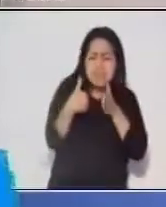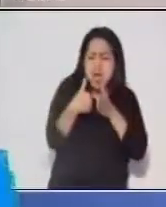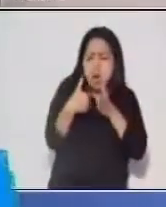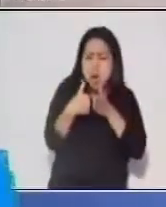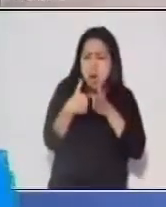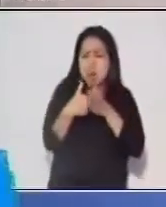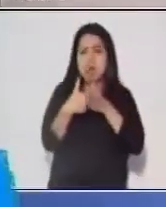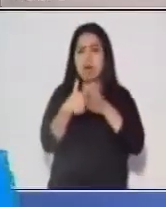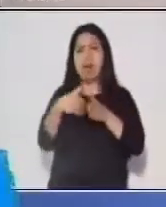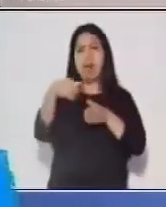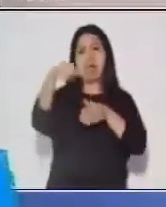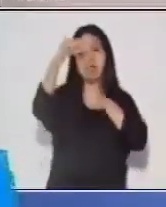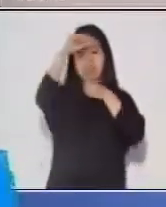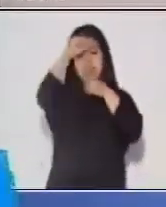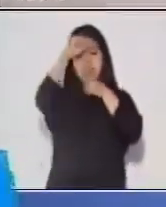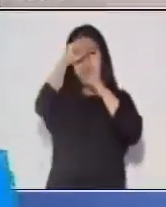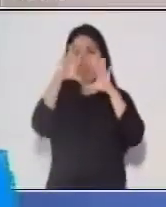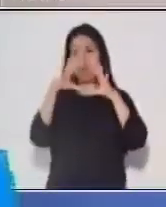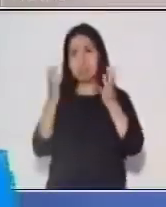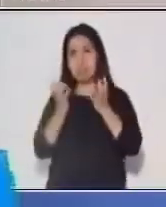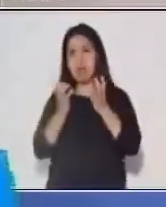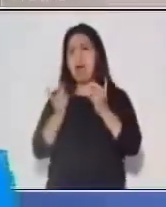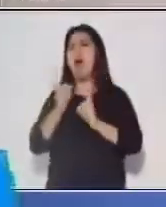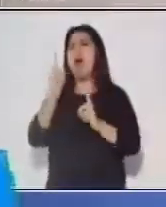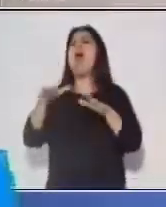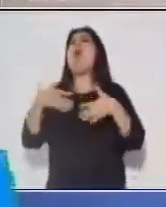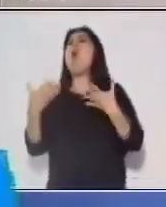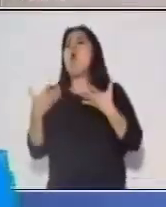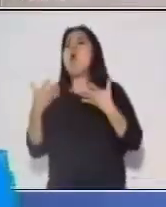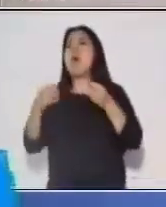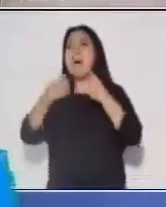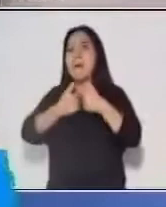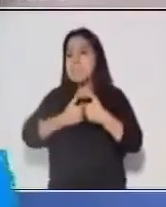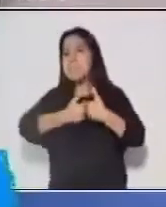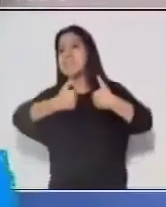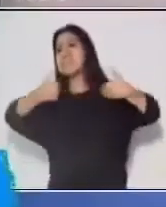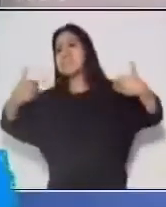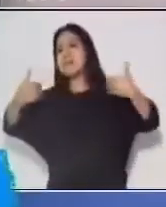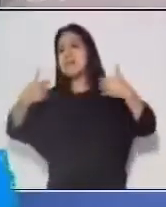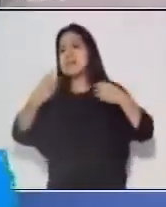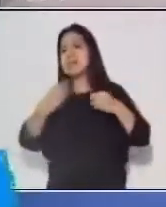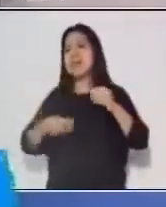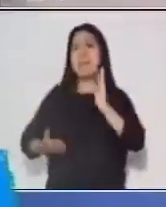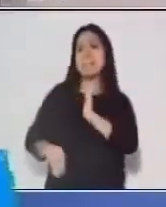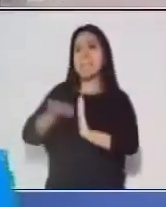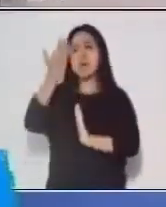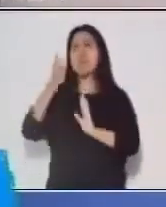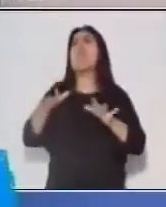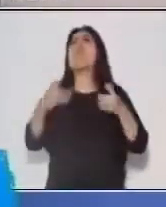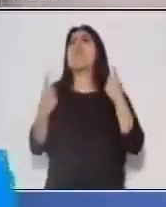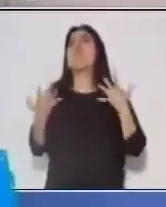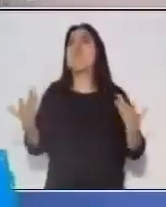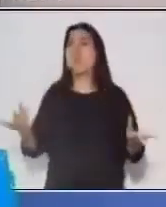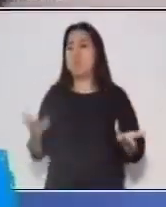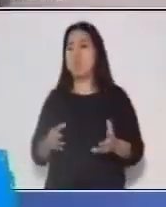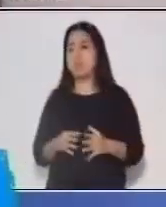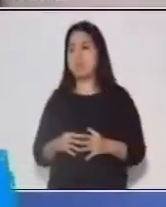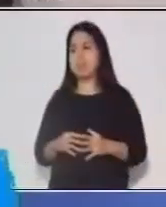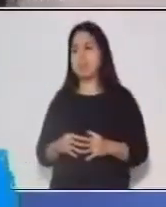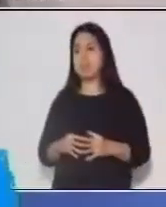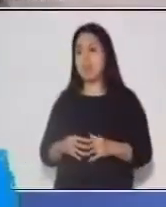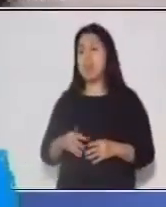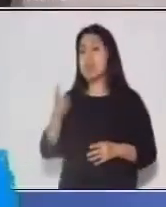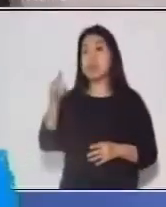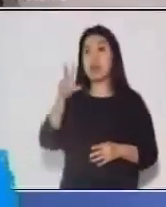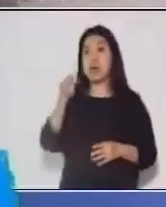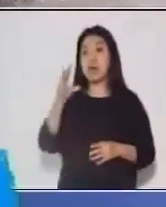es entonces la mayor distancia? ¿Recuerdas que vimos en la imagen anterior que para encontrar esa mayor distancia ya no se restaban